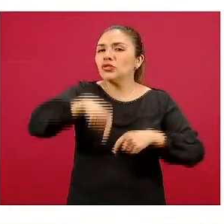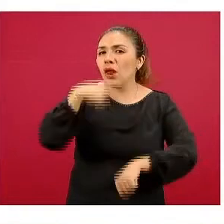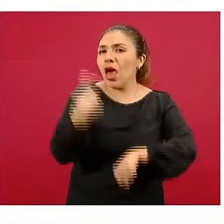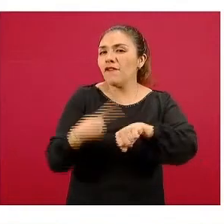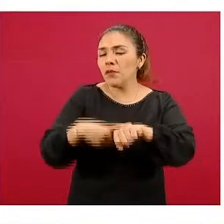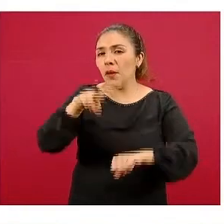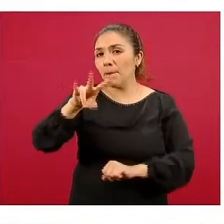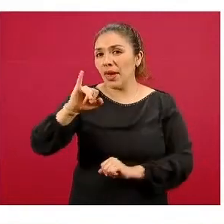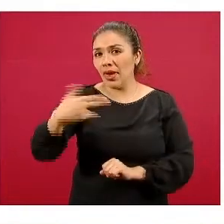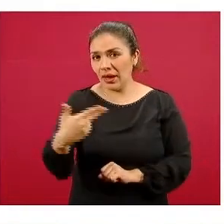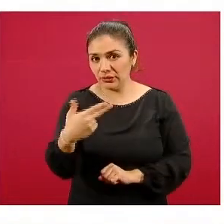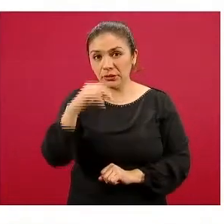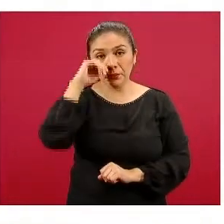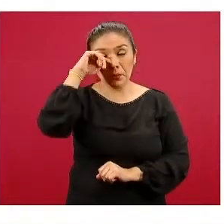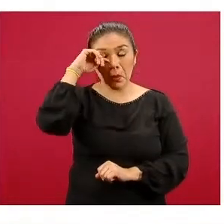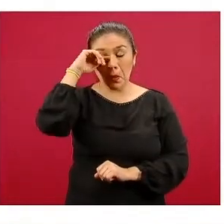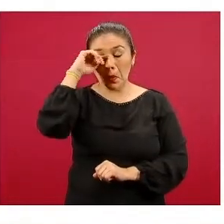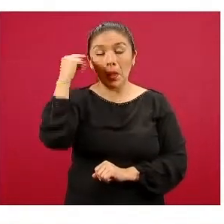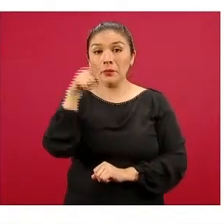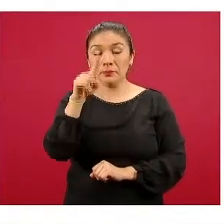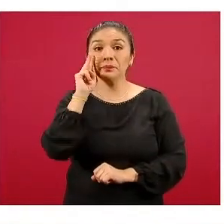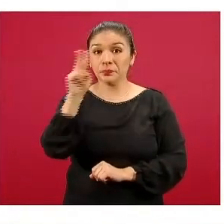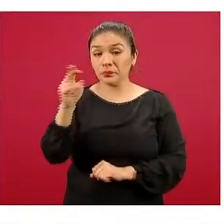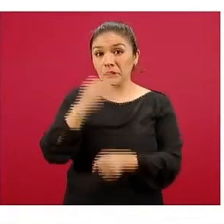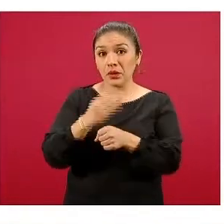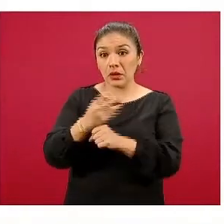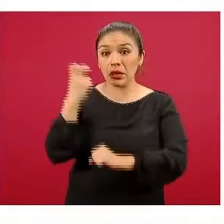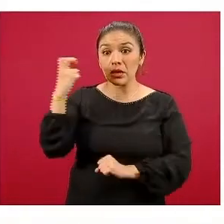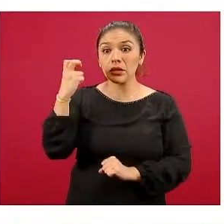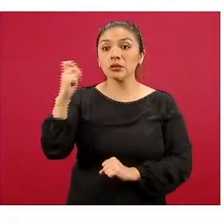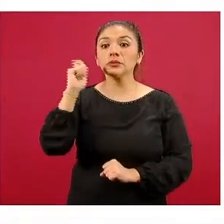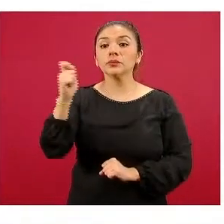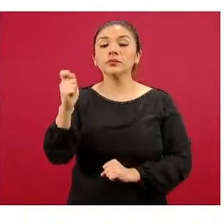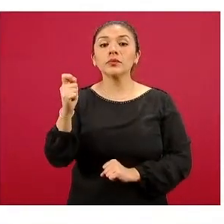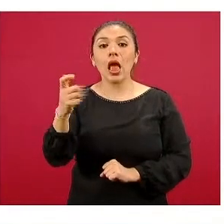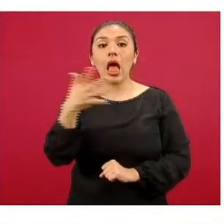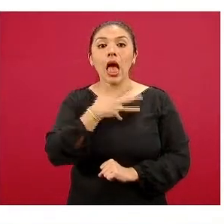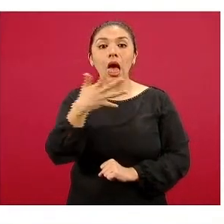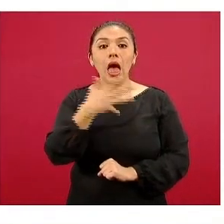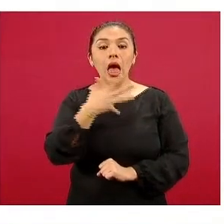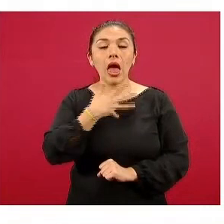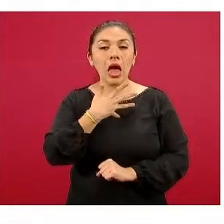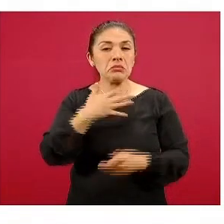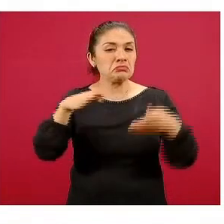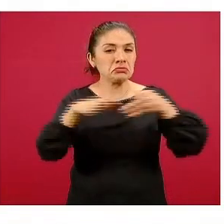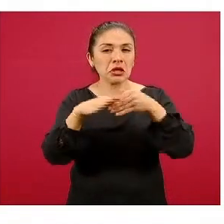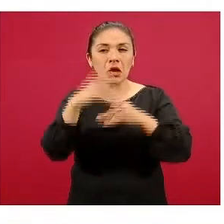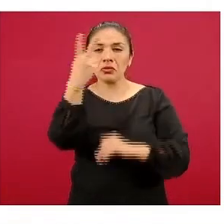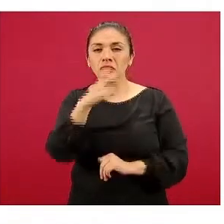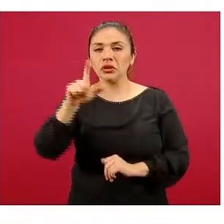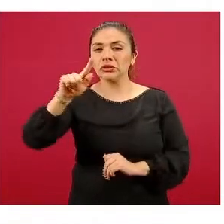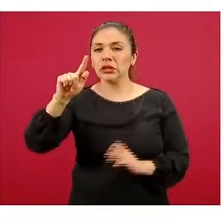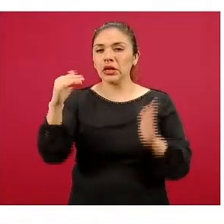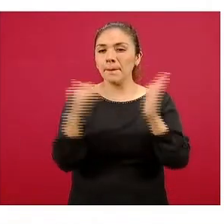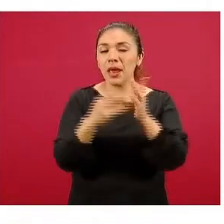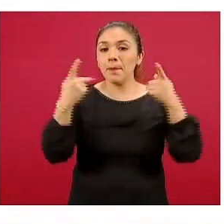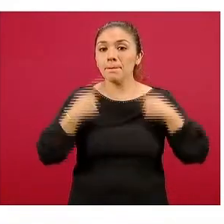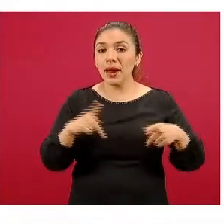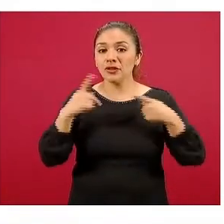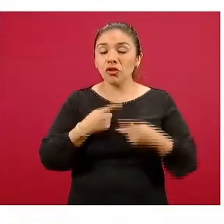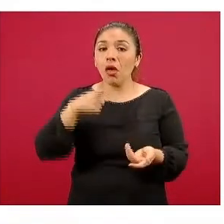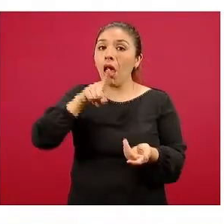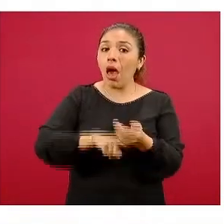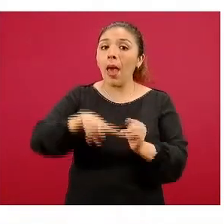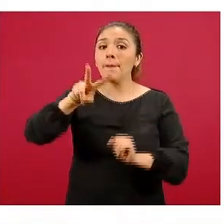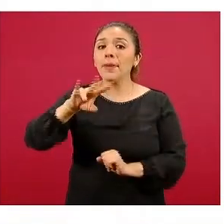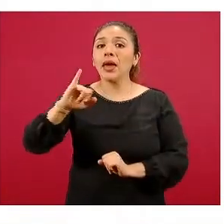país por esta infección. Como pueden ver, tenemos cerca de 270,000 personas que viven